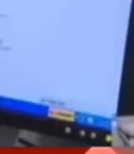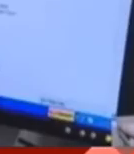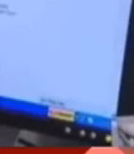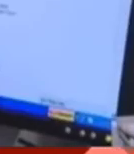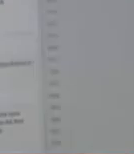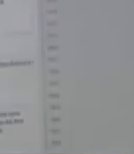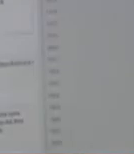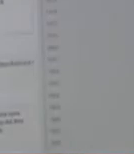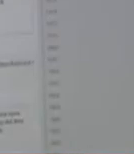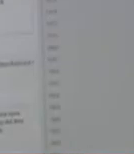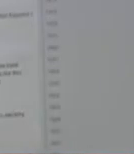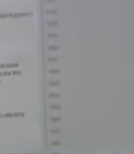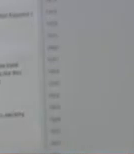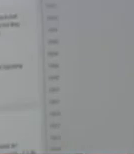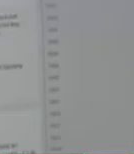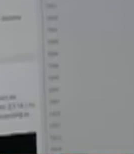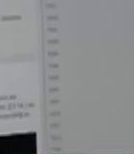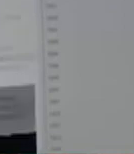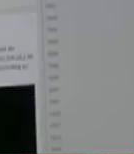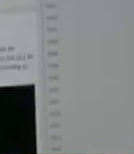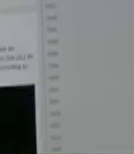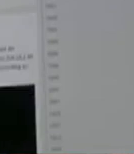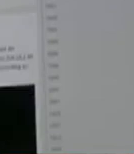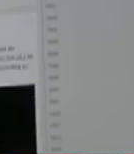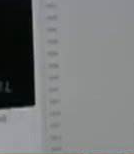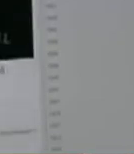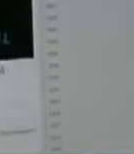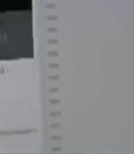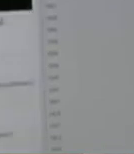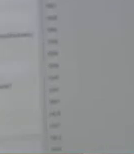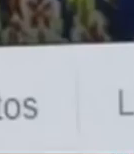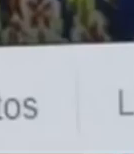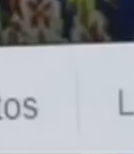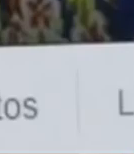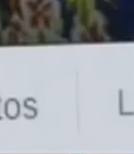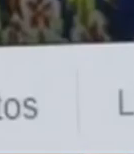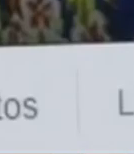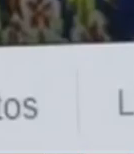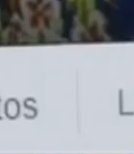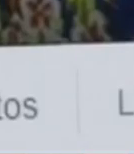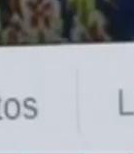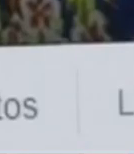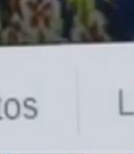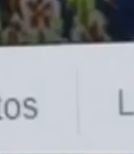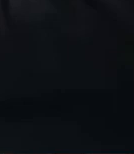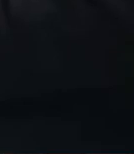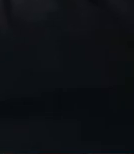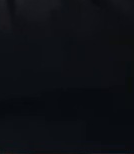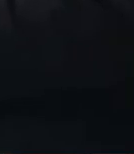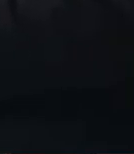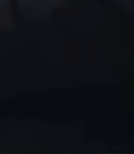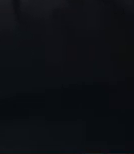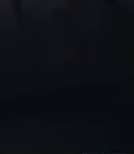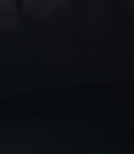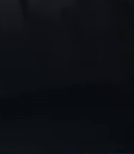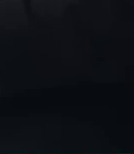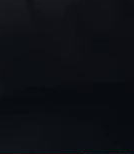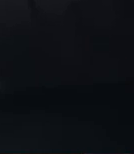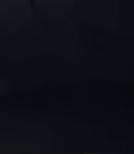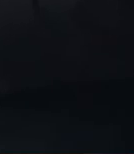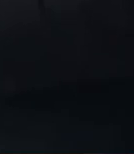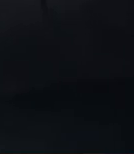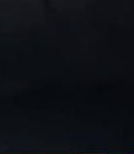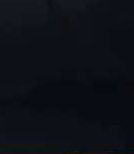Facebook, provenientes de la paraestatal de petróleo y gas Gazprom, también rusa por supuesto. Ambas inversiones se hicieron